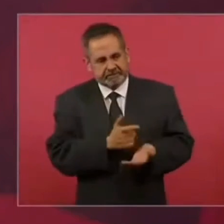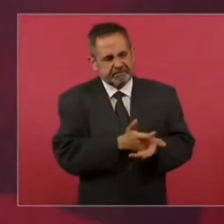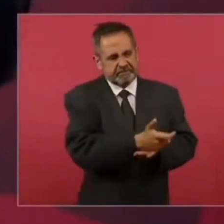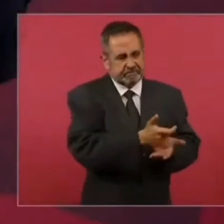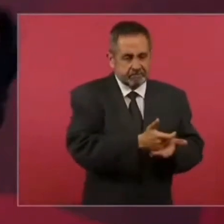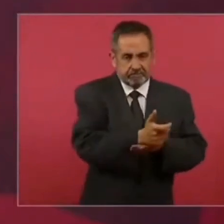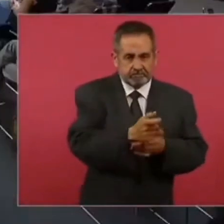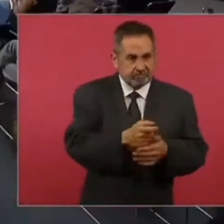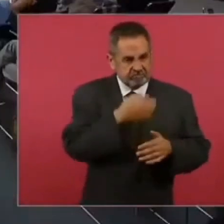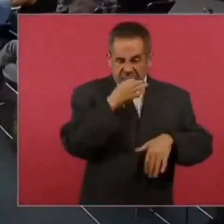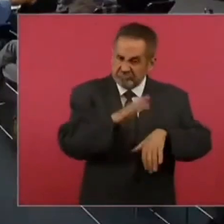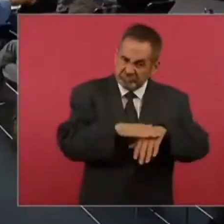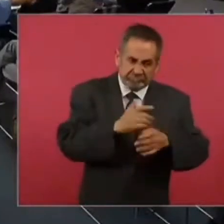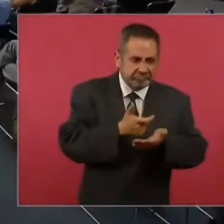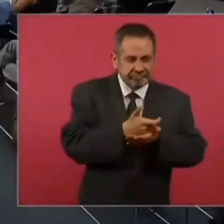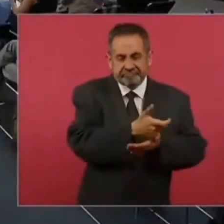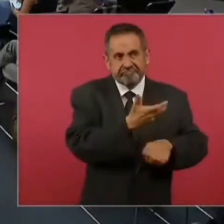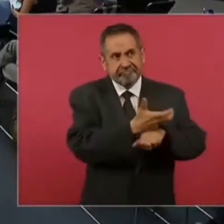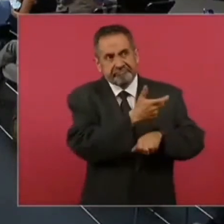Internacional. subrayarlo,